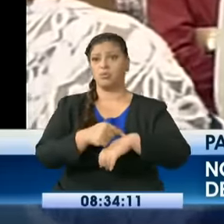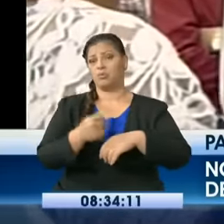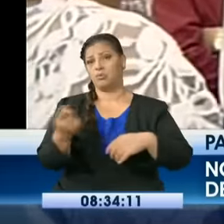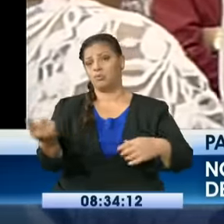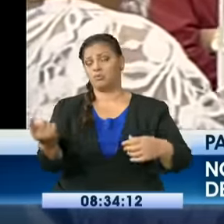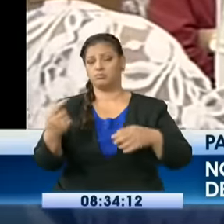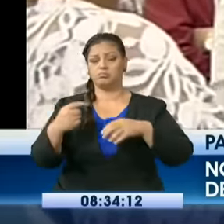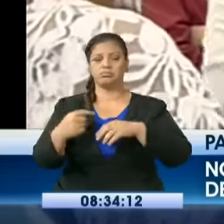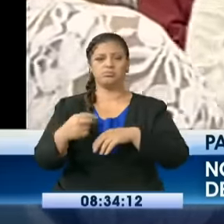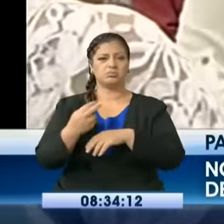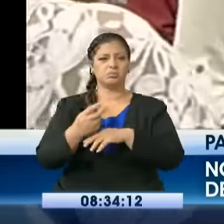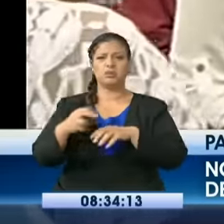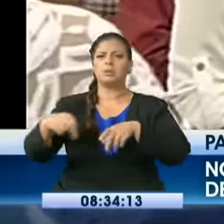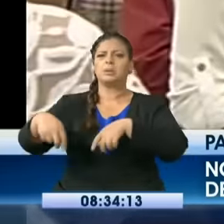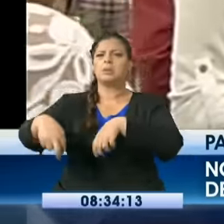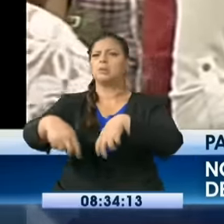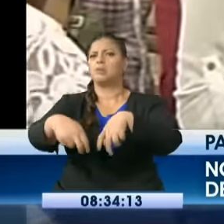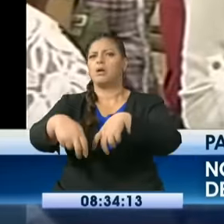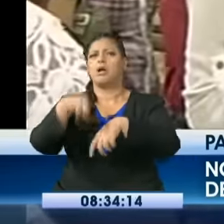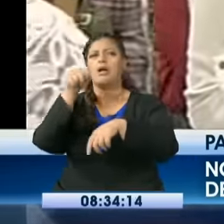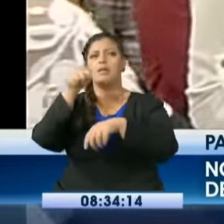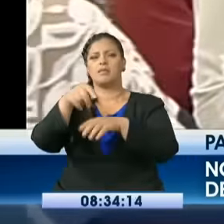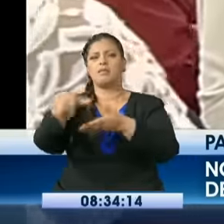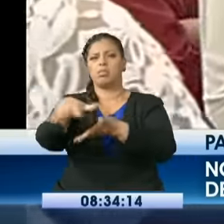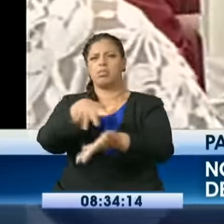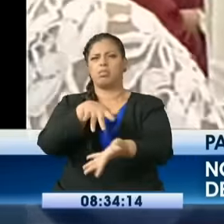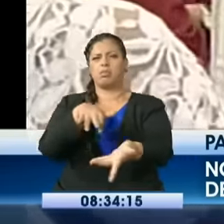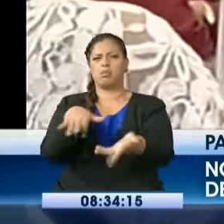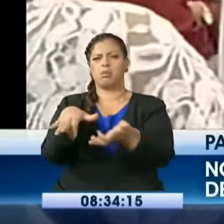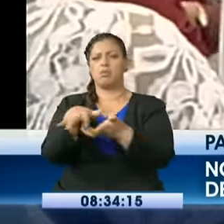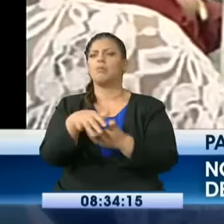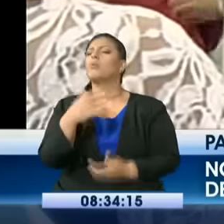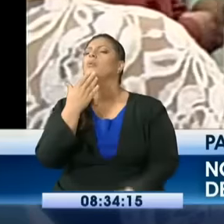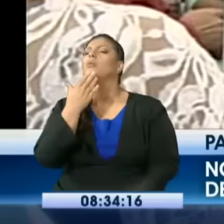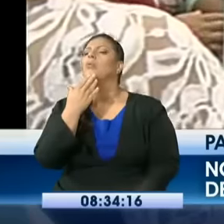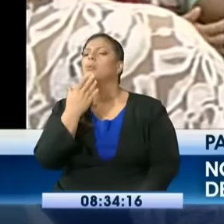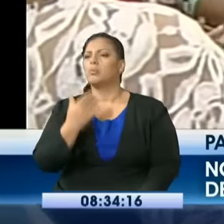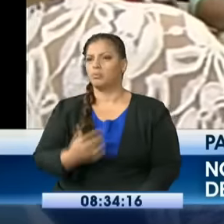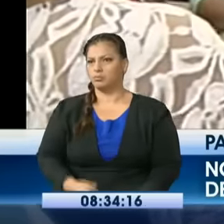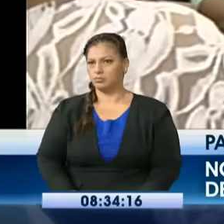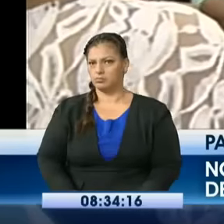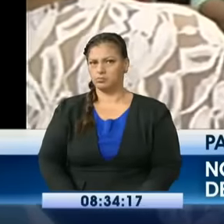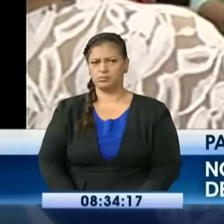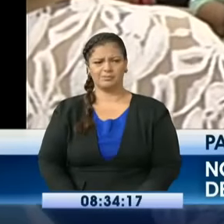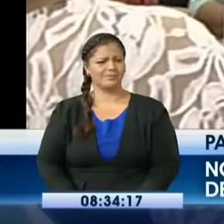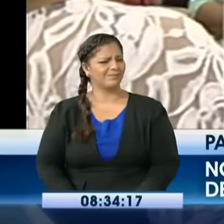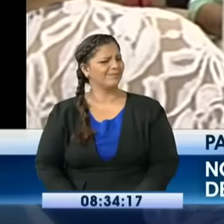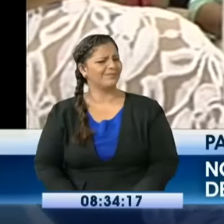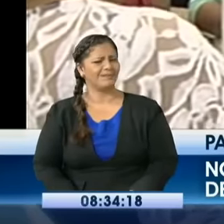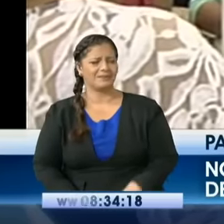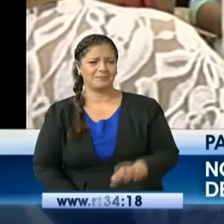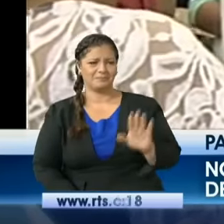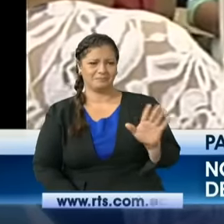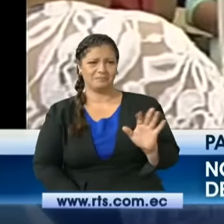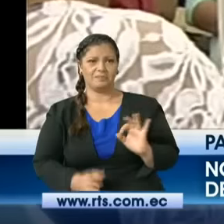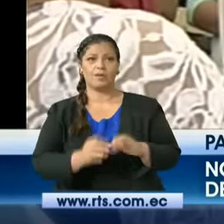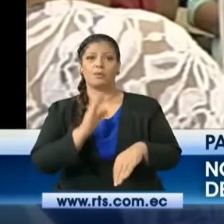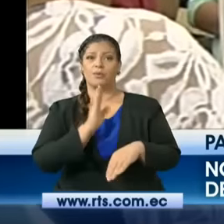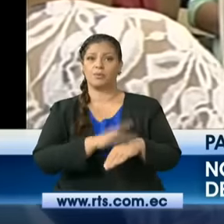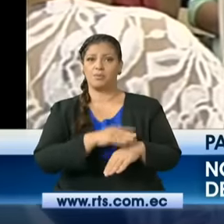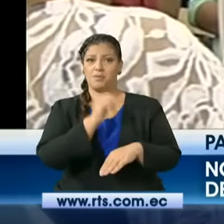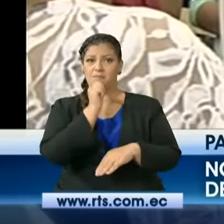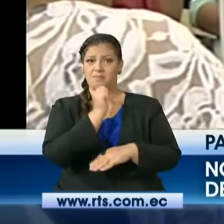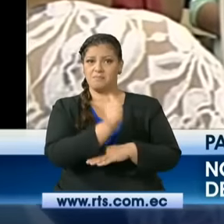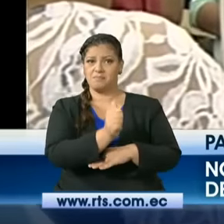van a pie. ¿Pero cuál es el peligro y cuál es el desorden que se forma? Porque ellos mismos lo hacen. ¿Por qué? Porque ponen unos conos una